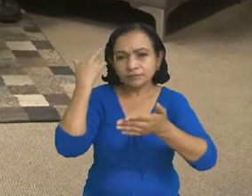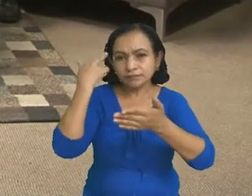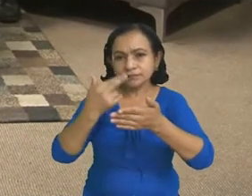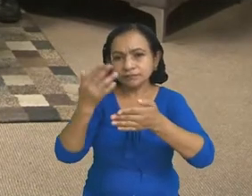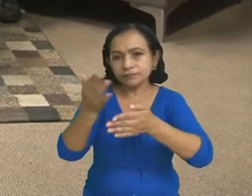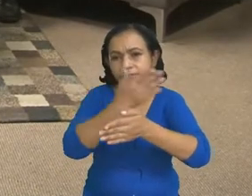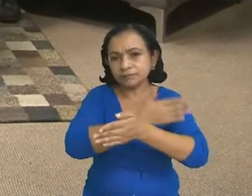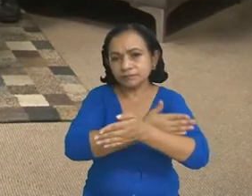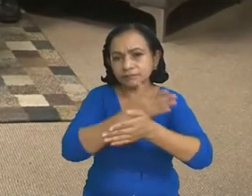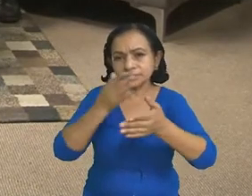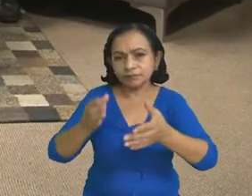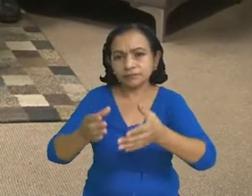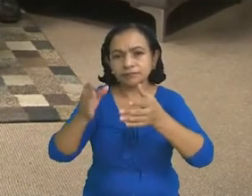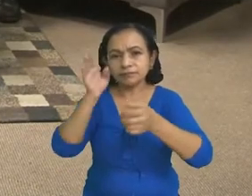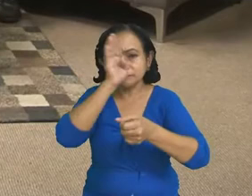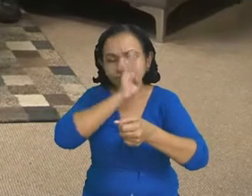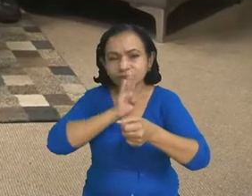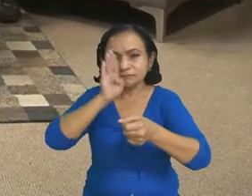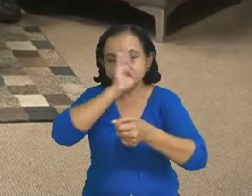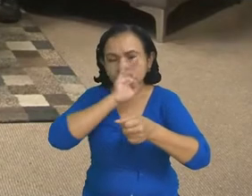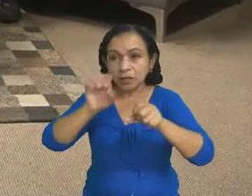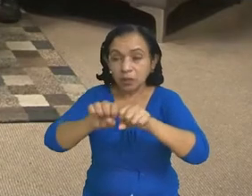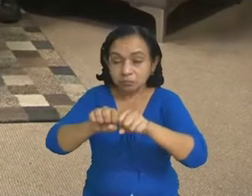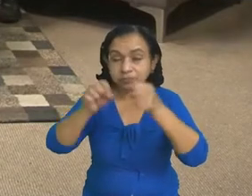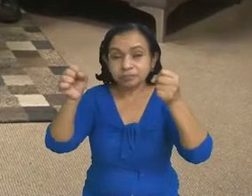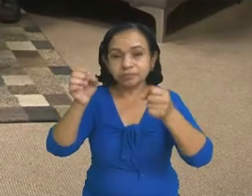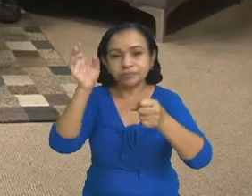Se dañó el transformador de Bluefield.